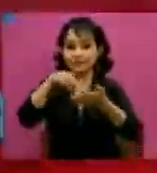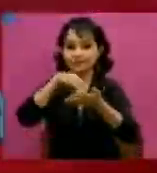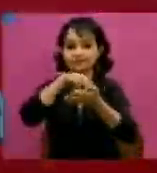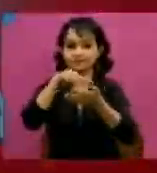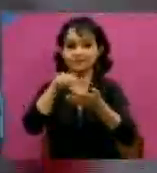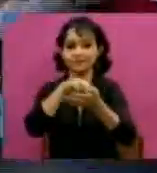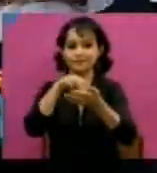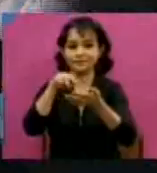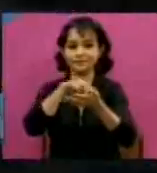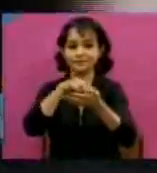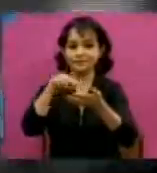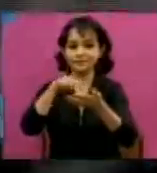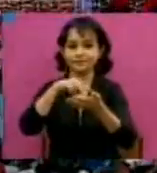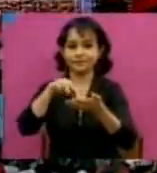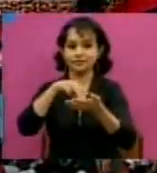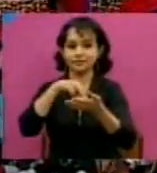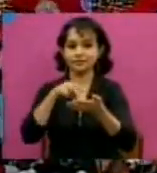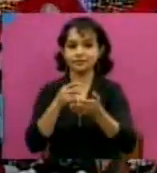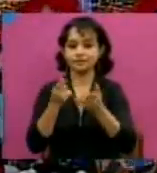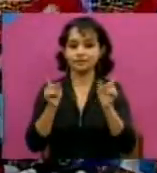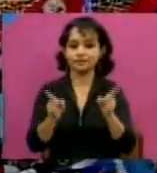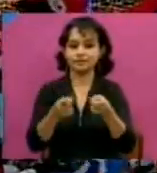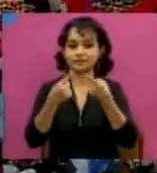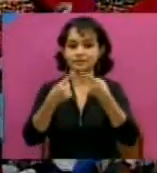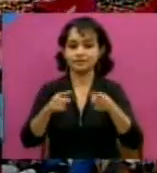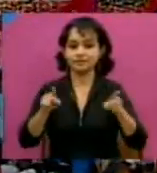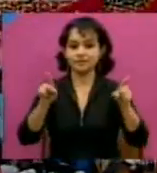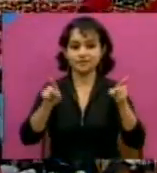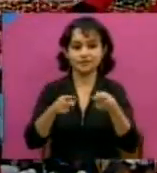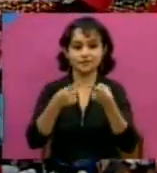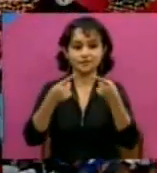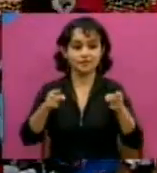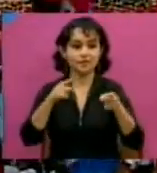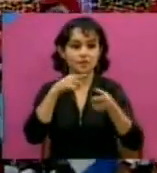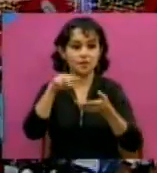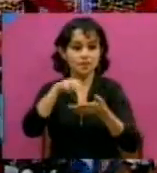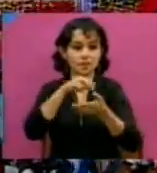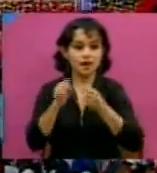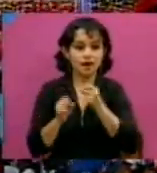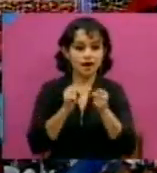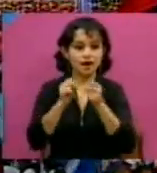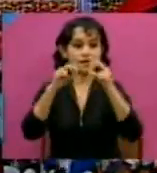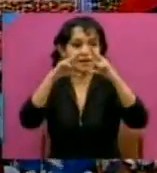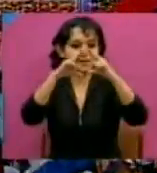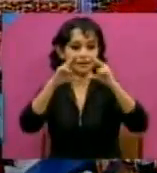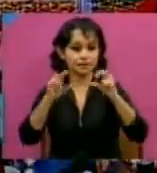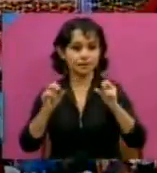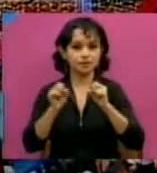Bailan en mi casa.